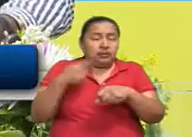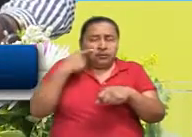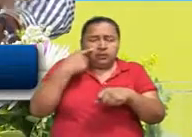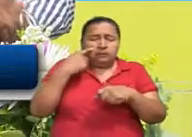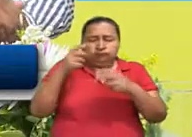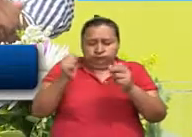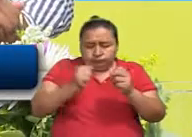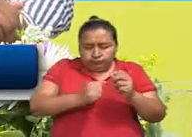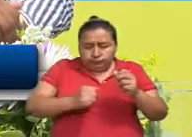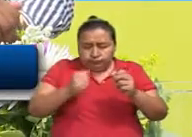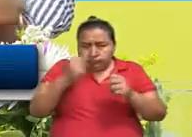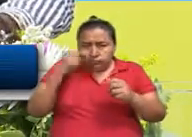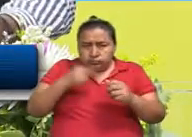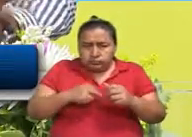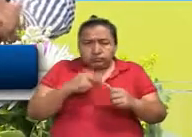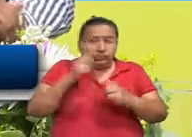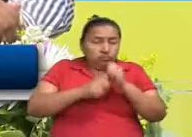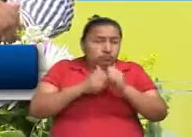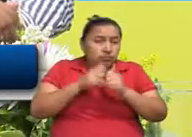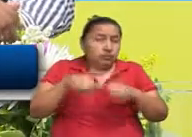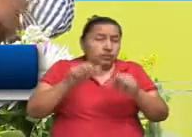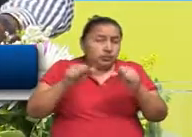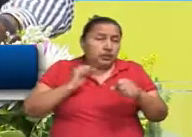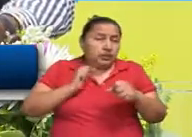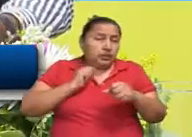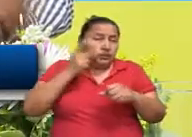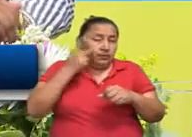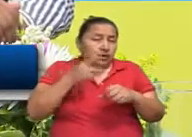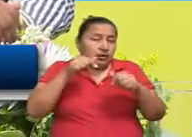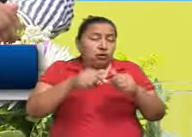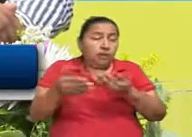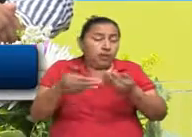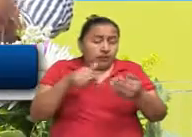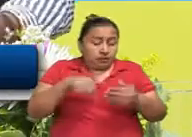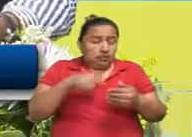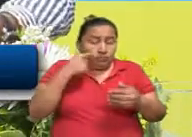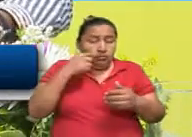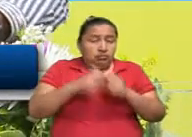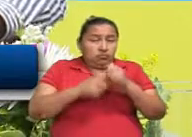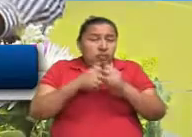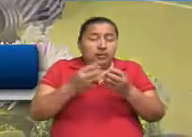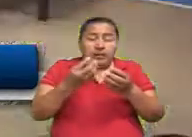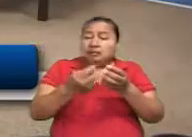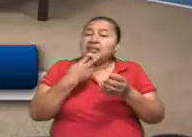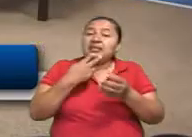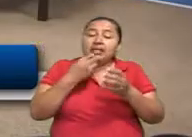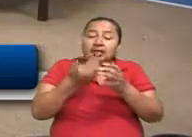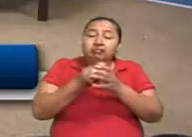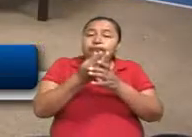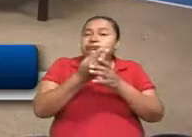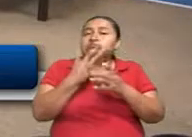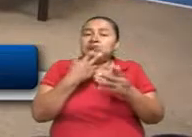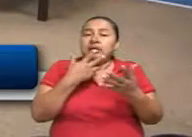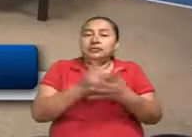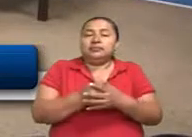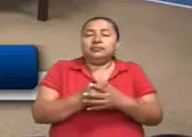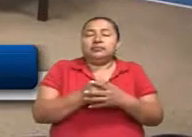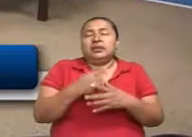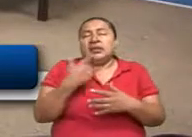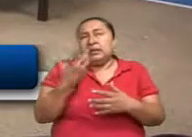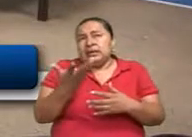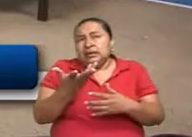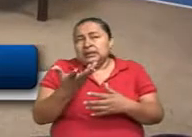ver este tipo de malformaciones congénitas en los niños no nacidos al momento que se haga un ultrasonido. Al momento